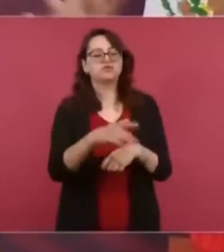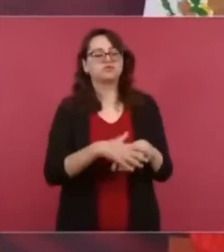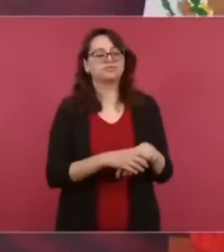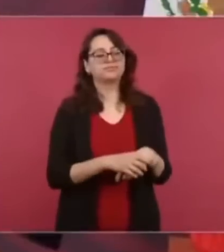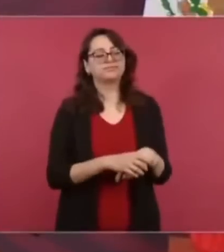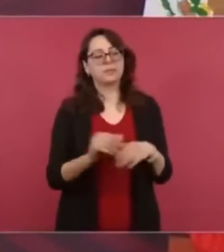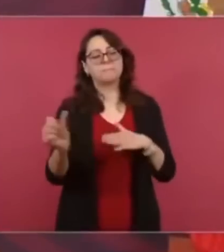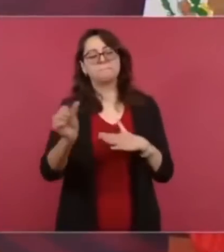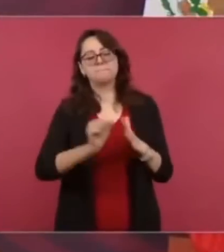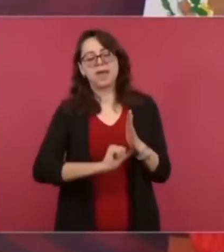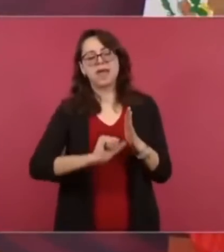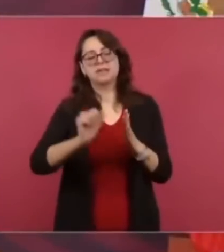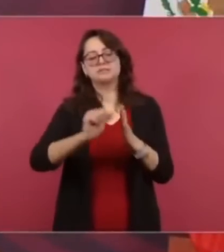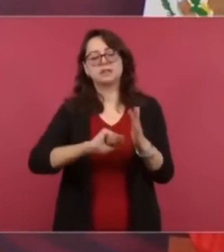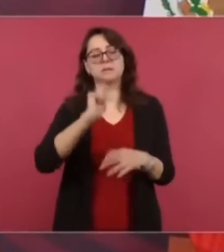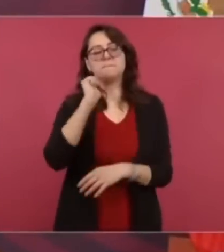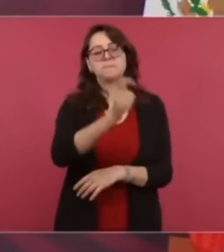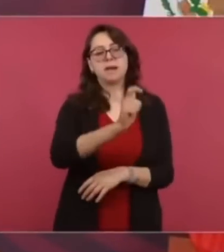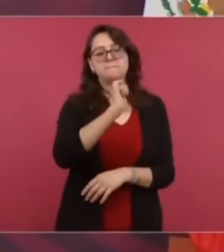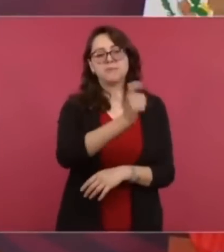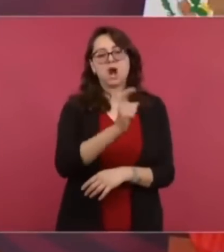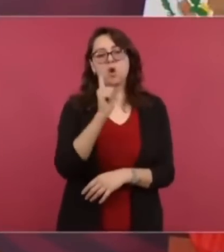pues